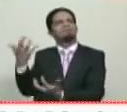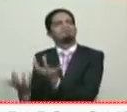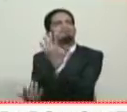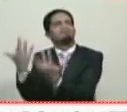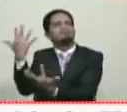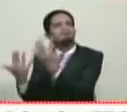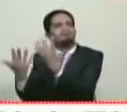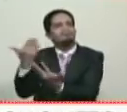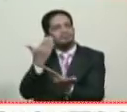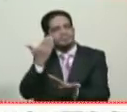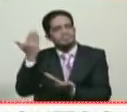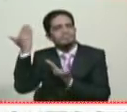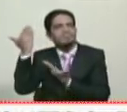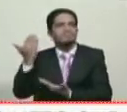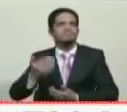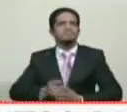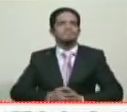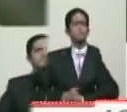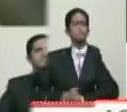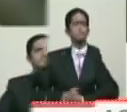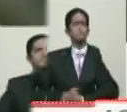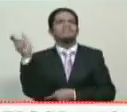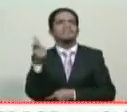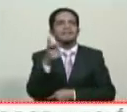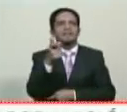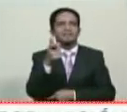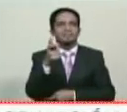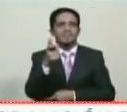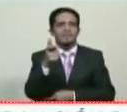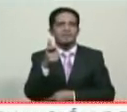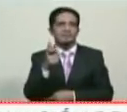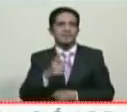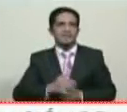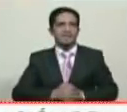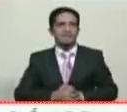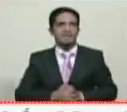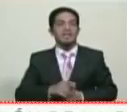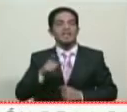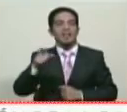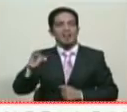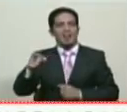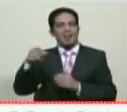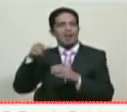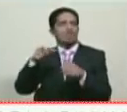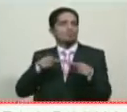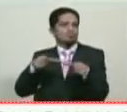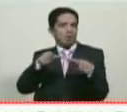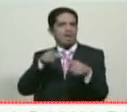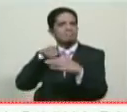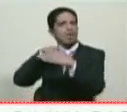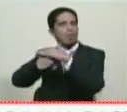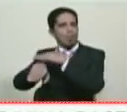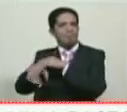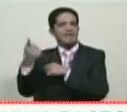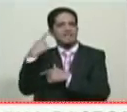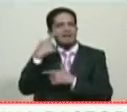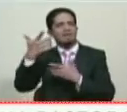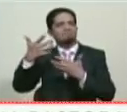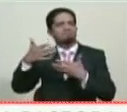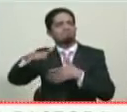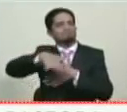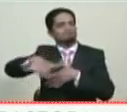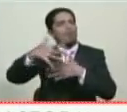el Tribunal Supremo de Justicia. En Guatire, en los almacenes de la Dirección de Logística del Seguro Social, en la zona industrial de